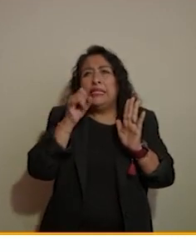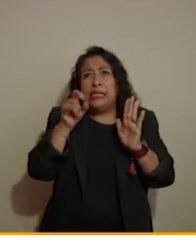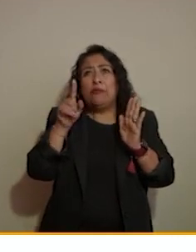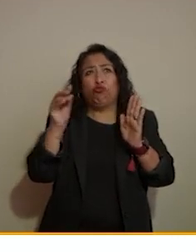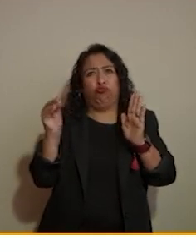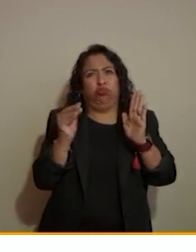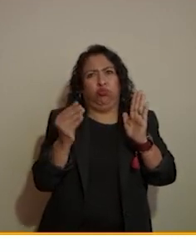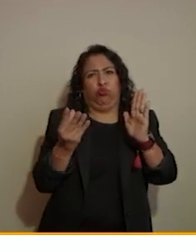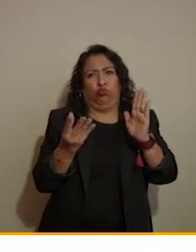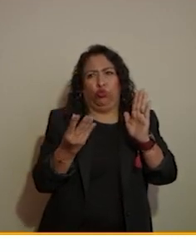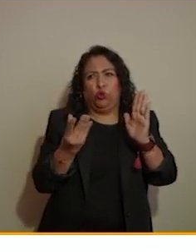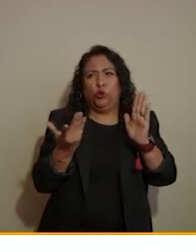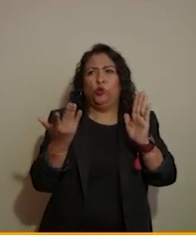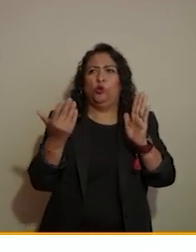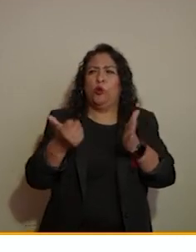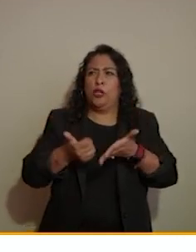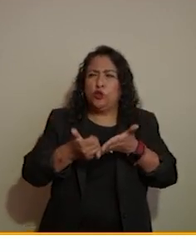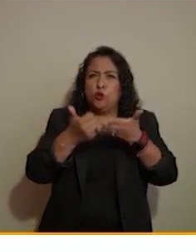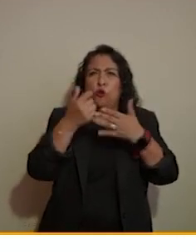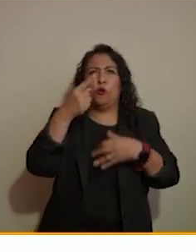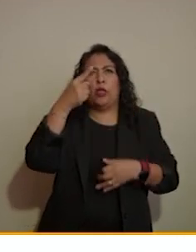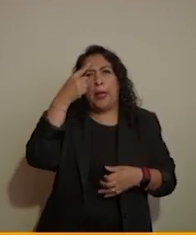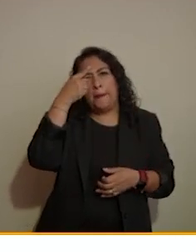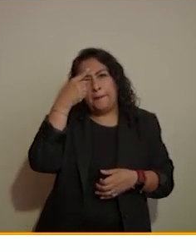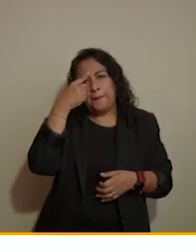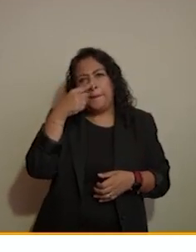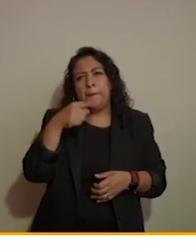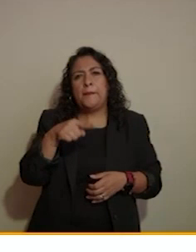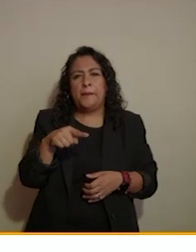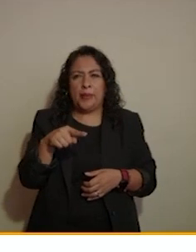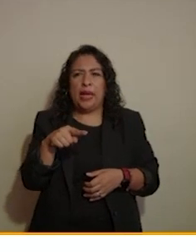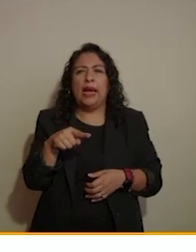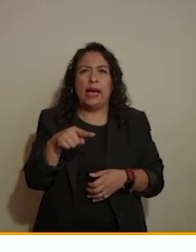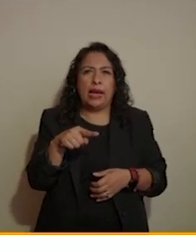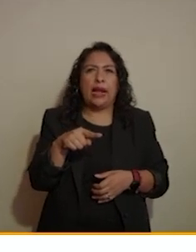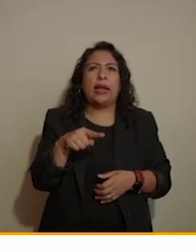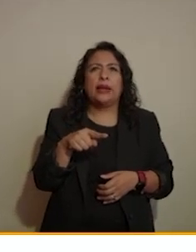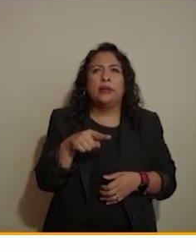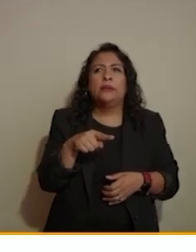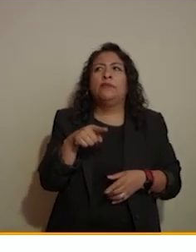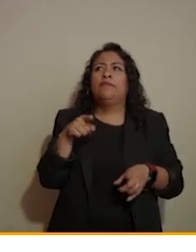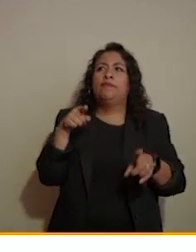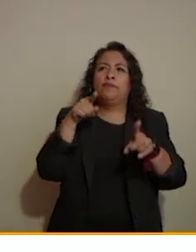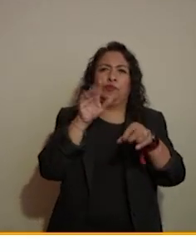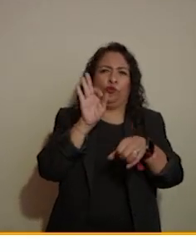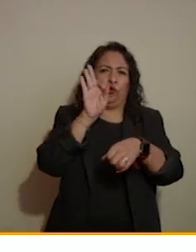robusto y con muchas herramientas para ir hacia